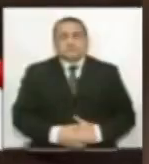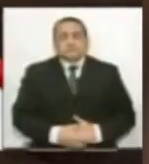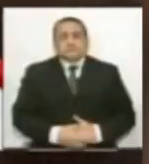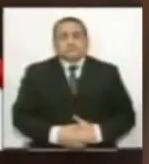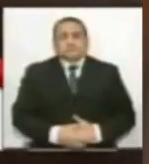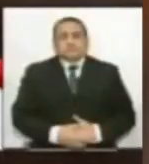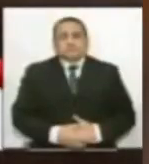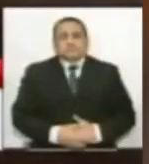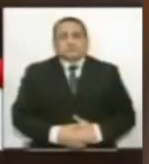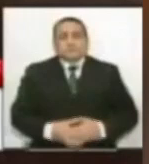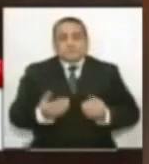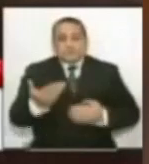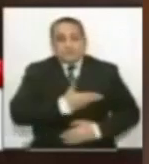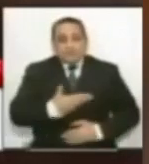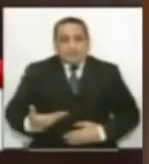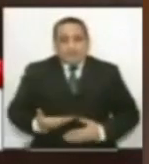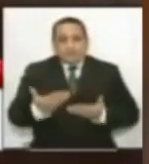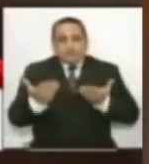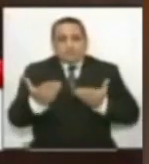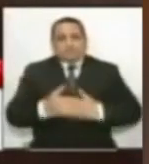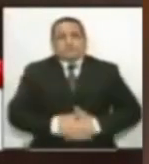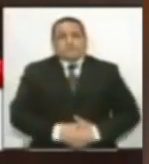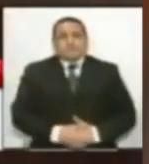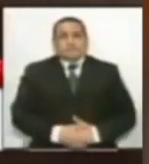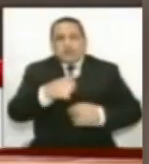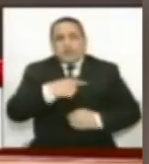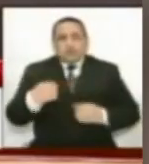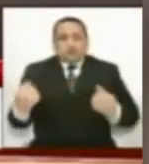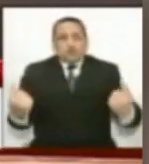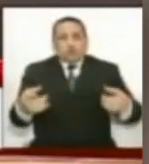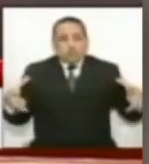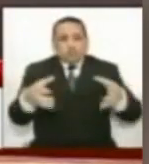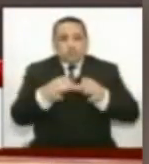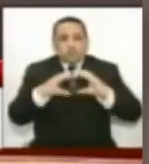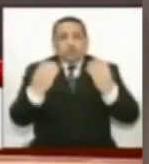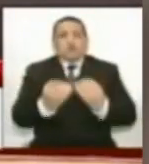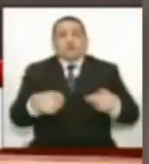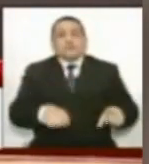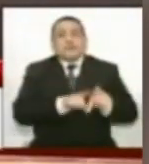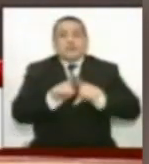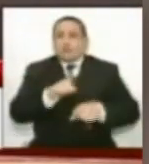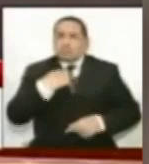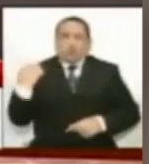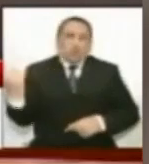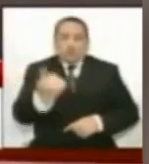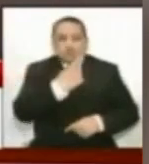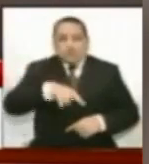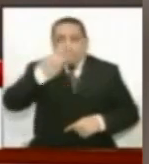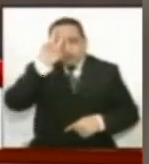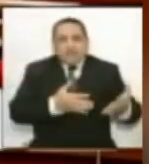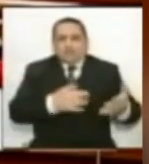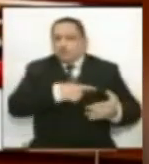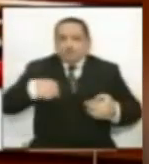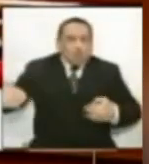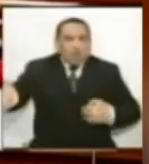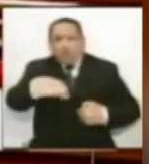presente este viernes a las 10 de la mañana en el parlamento o lo represente su abogado los legisladores necesitan 87 votos para declarar la